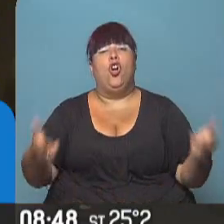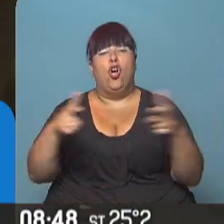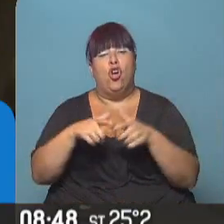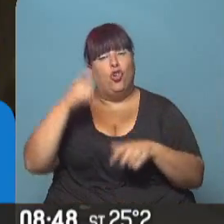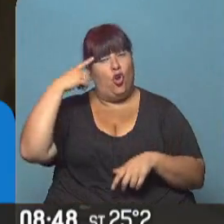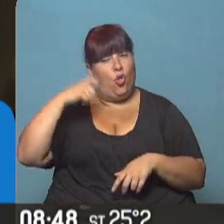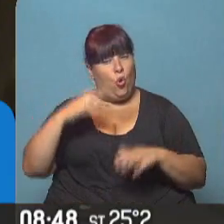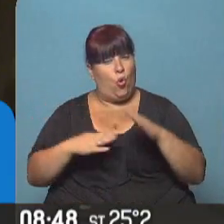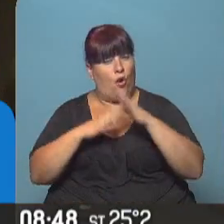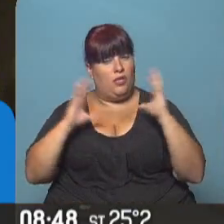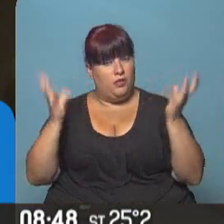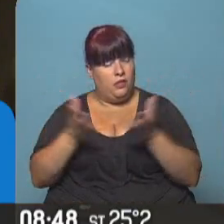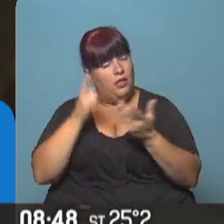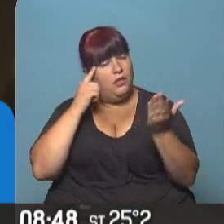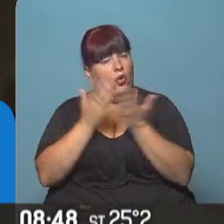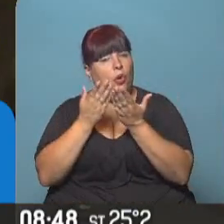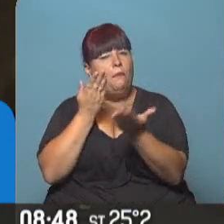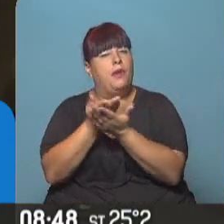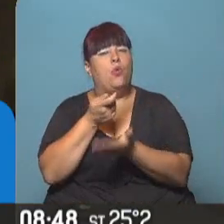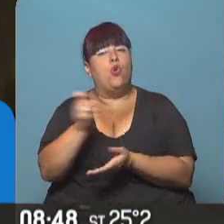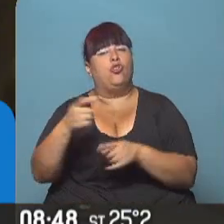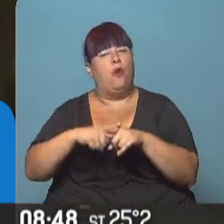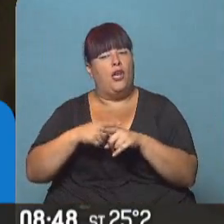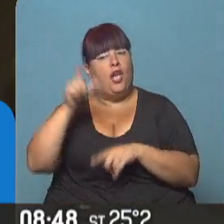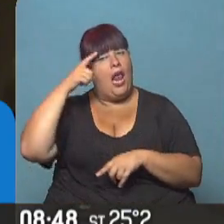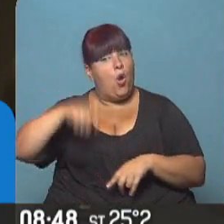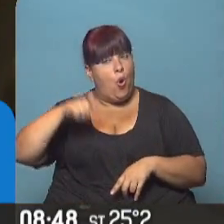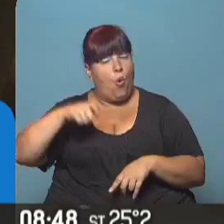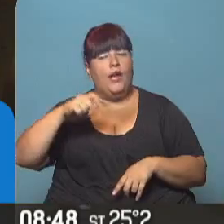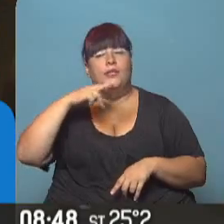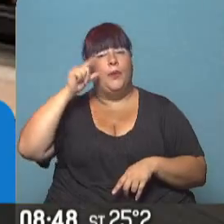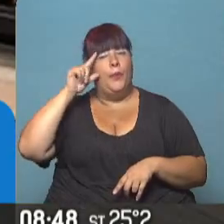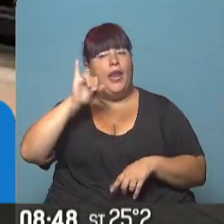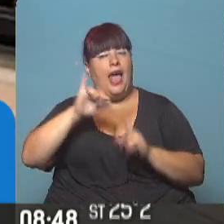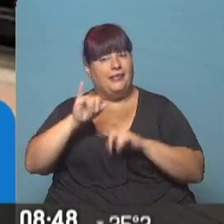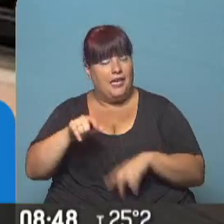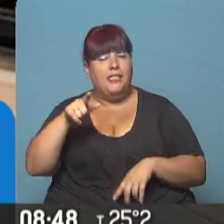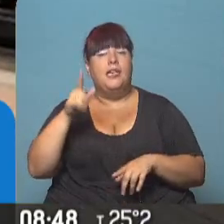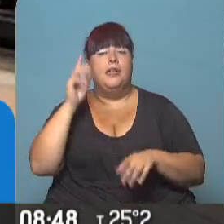de la Magistratura analiza el pedido de juicio político al juez Enrique Velázquez,